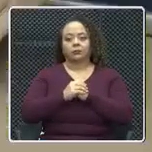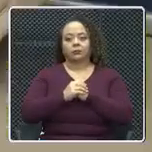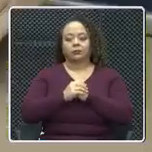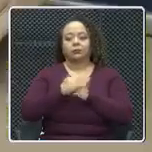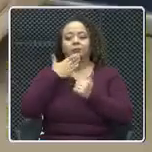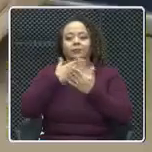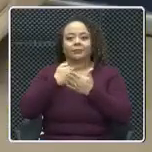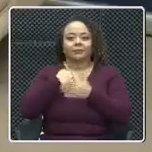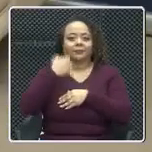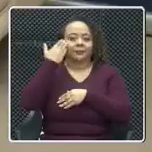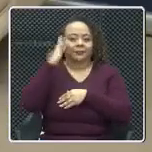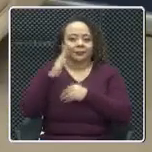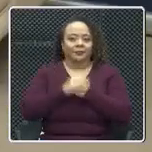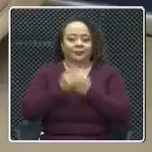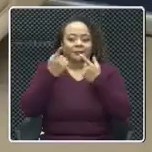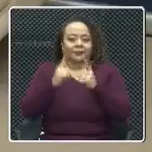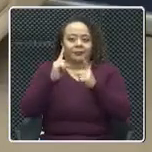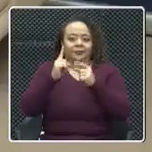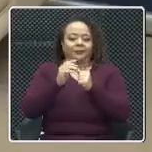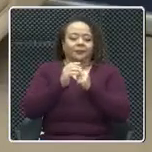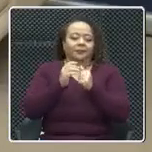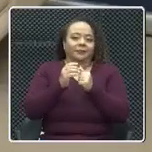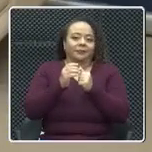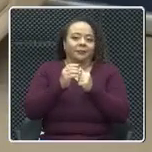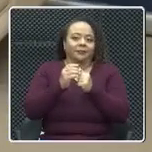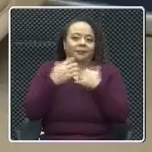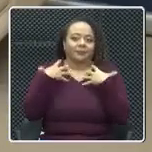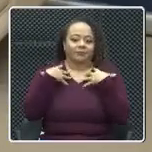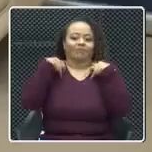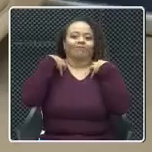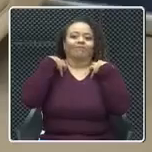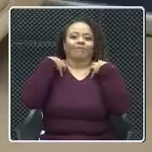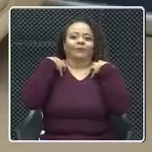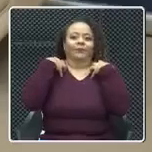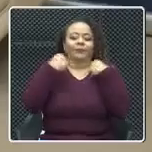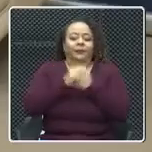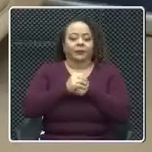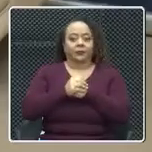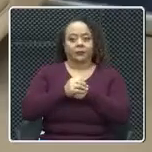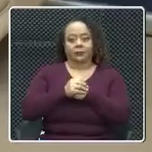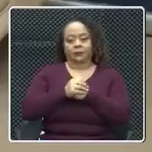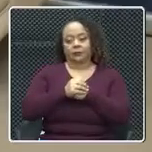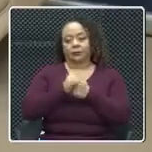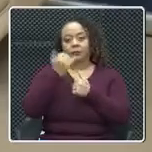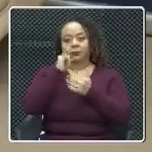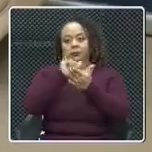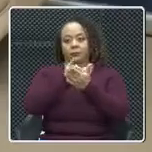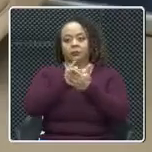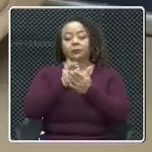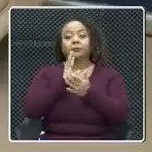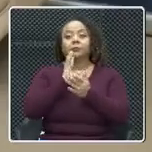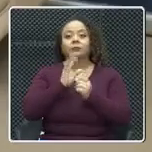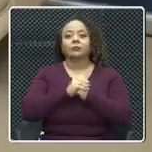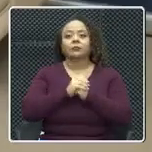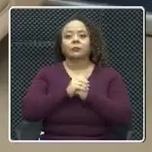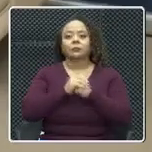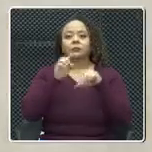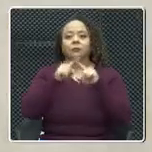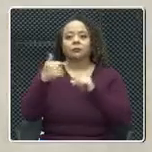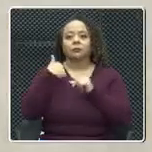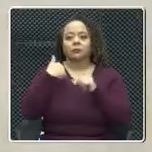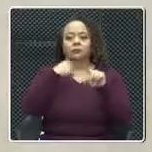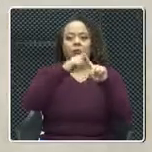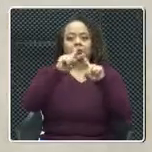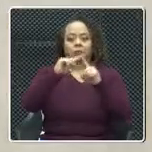No sé si se era una secuela, digamos, de una situación de estrés, si okay, a eso es a lo que bien. Se refiere, okay. Pero he tenido